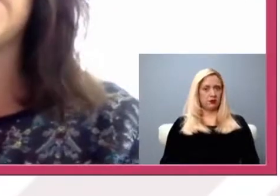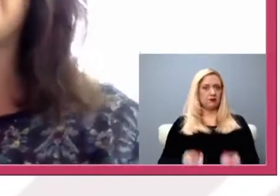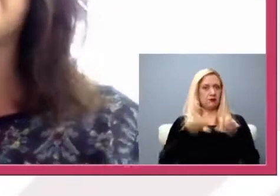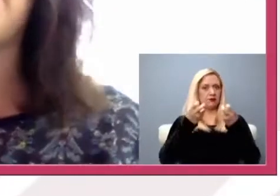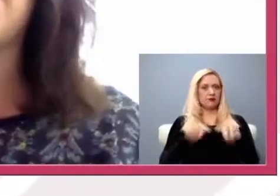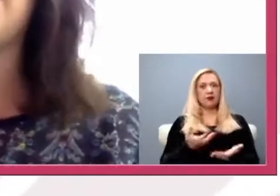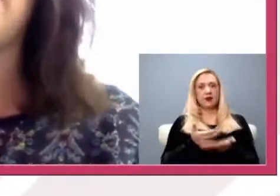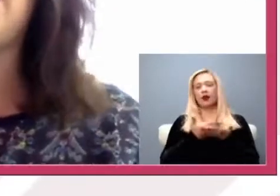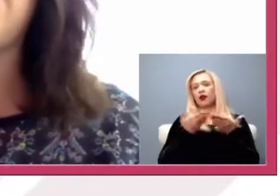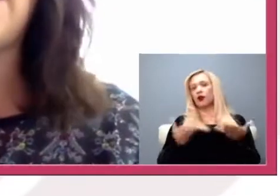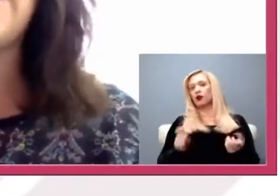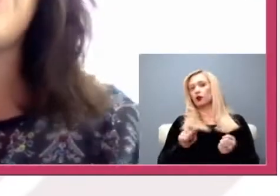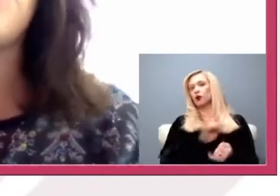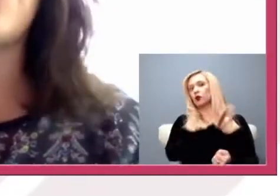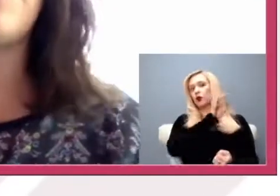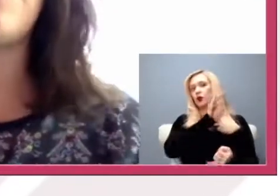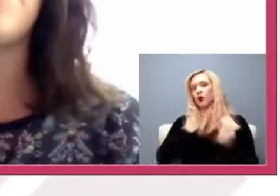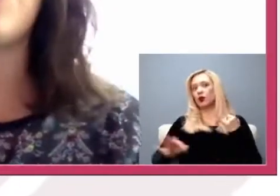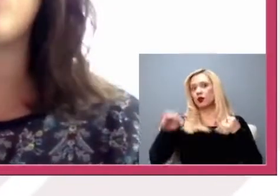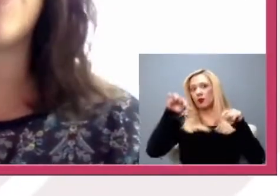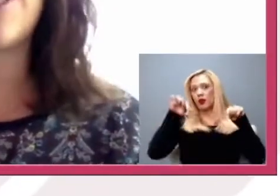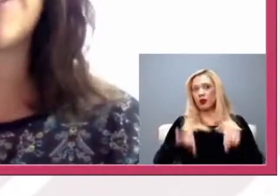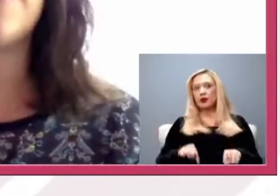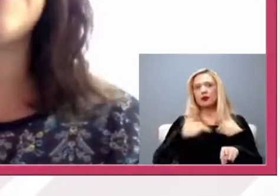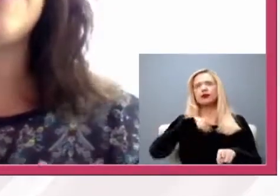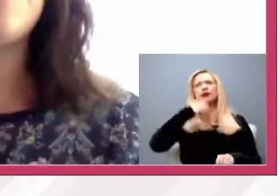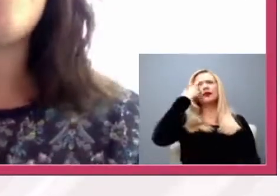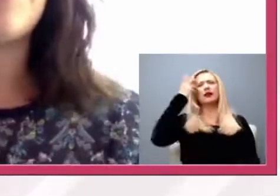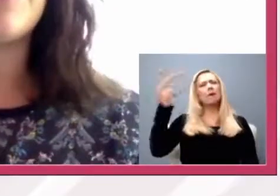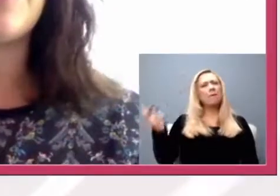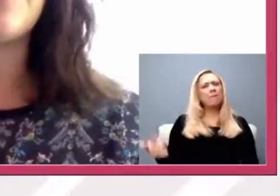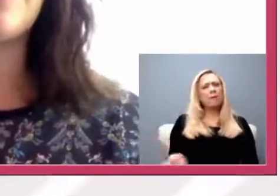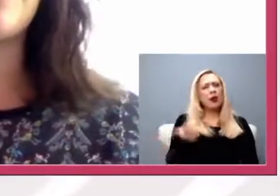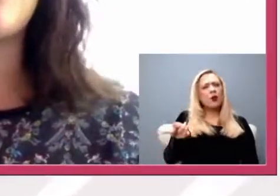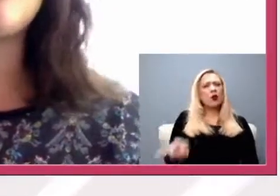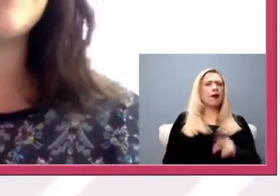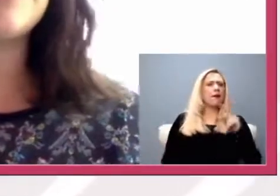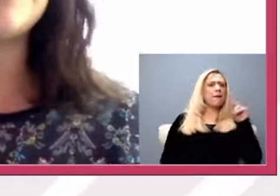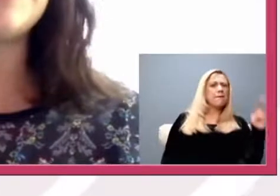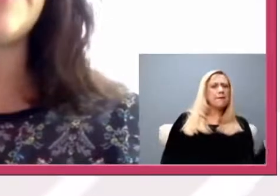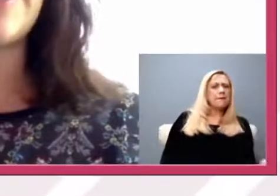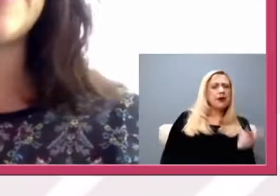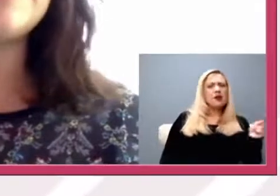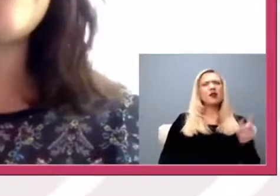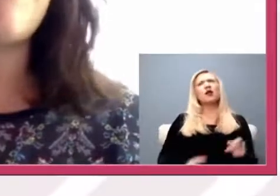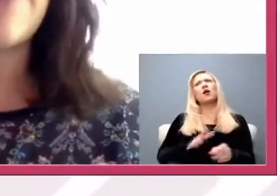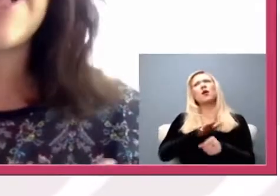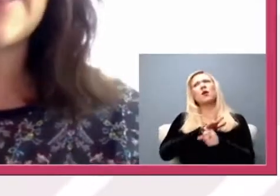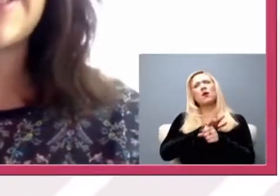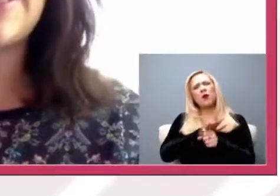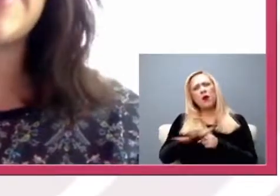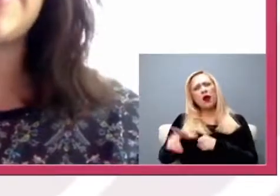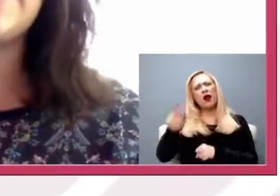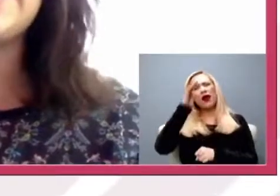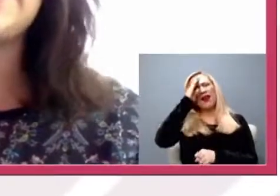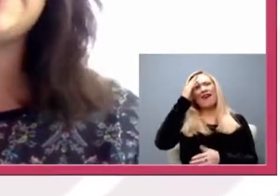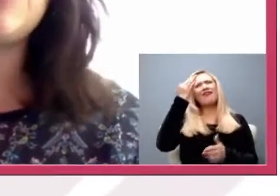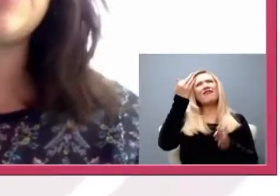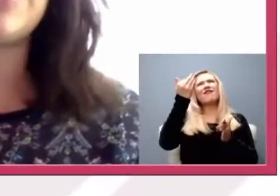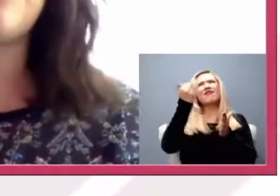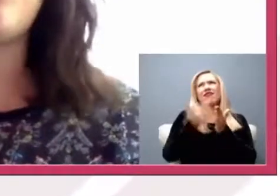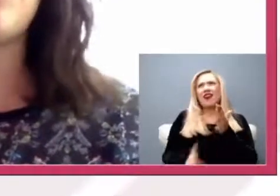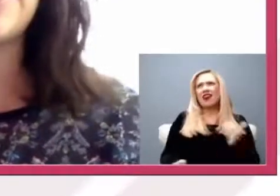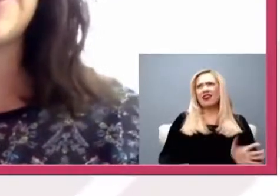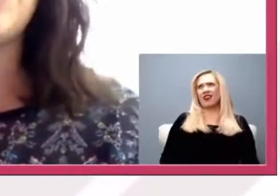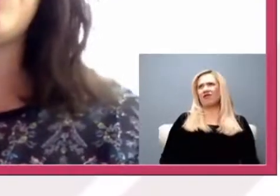tercer bloque, esta parte final del programa, preguntarles, ¿qué cosas hacen falta? ¿Qué es necesario